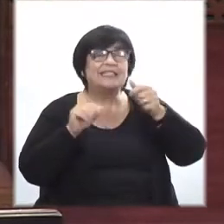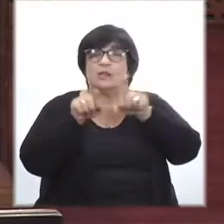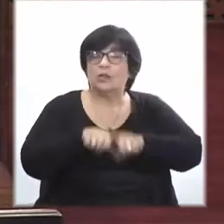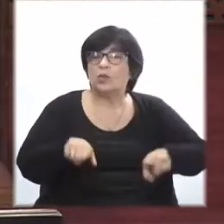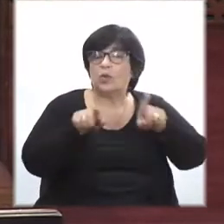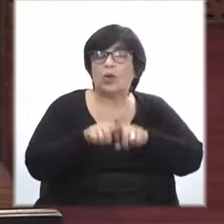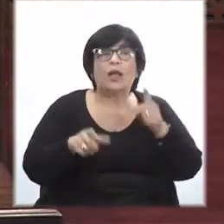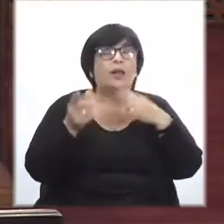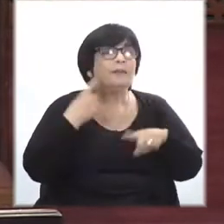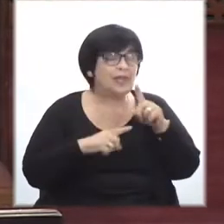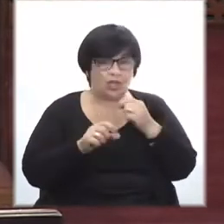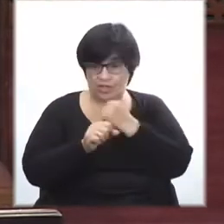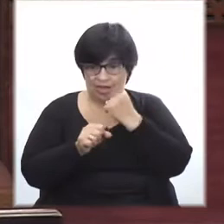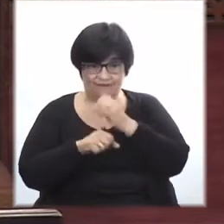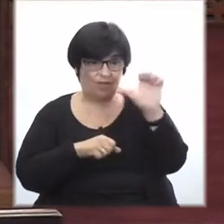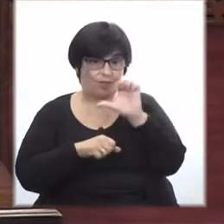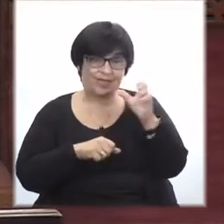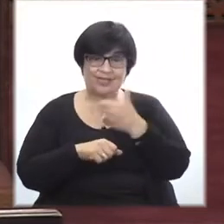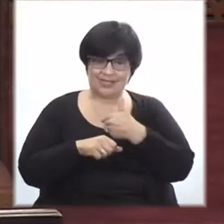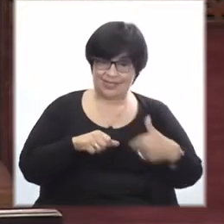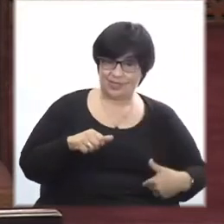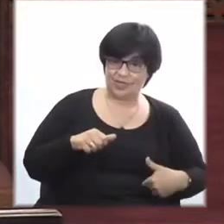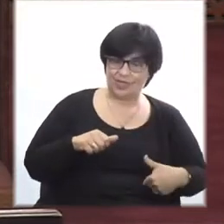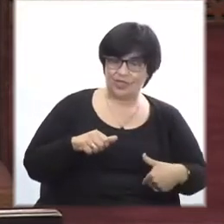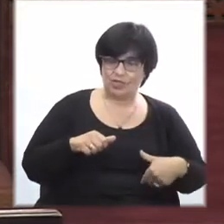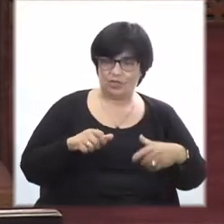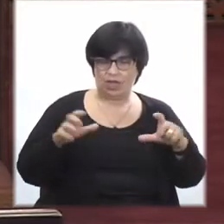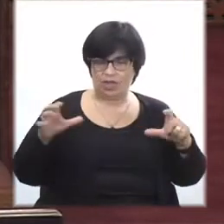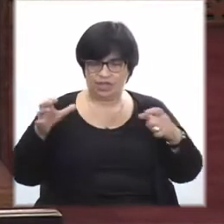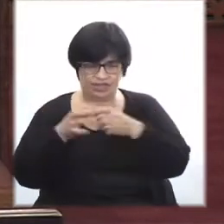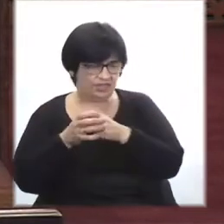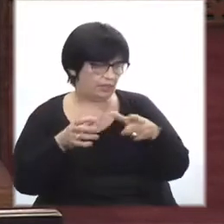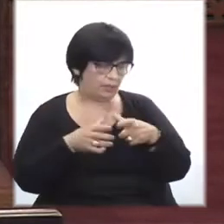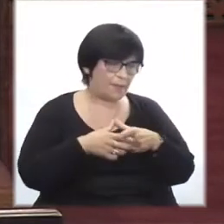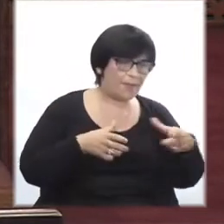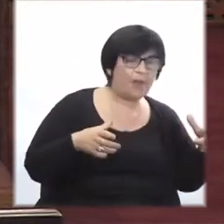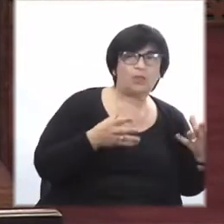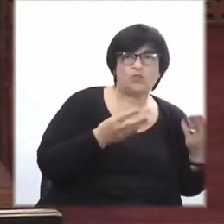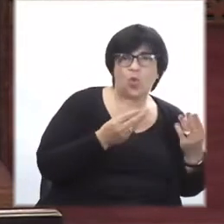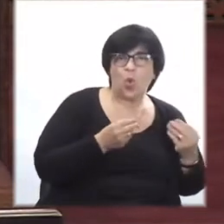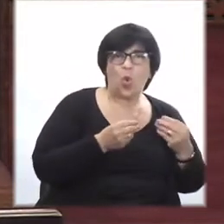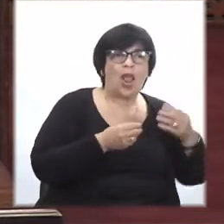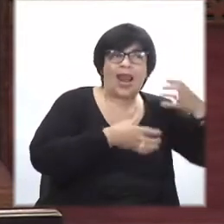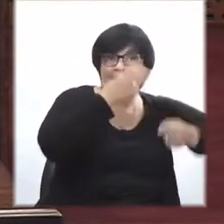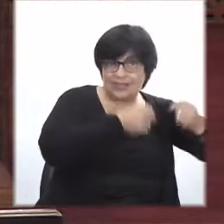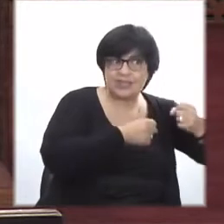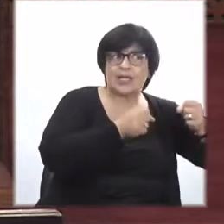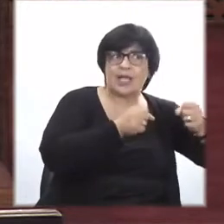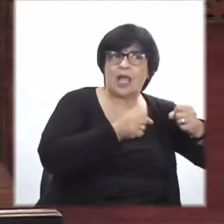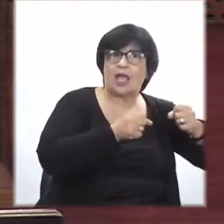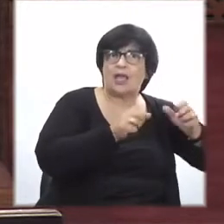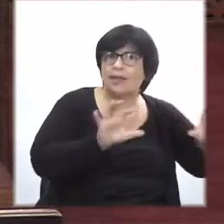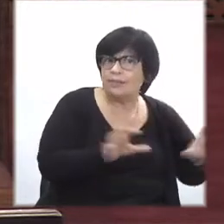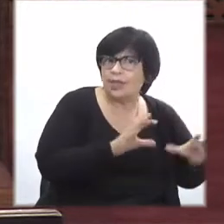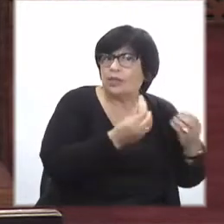actividad empresarial que comprende a un número muy distinto de personas. Mientras la lechería genera un gran número de empresas, la